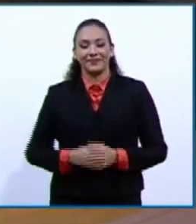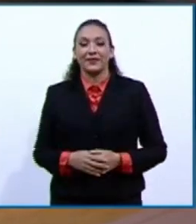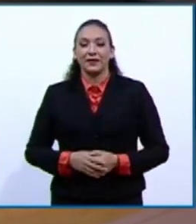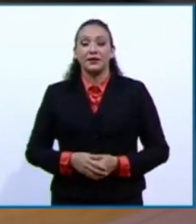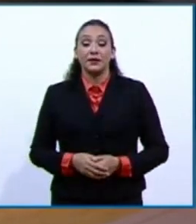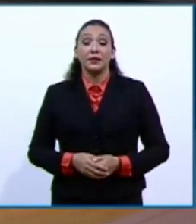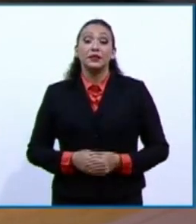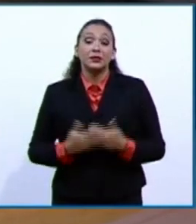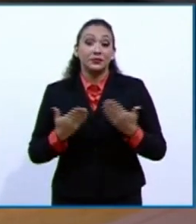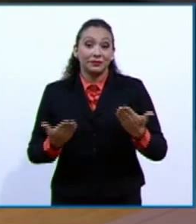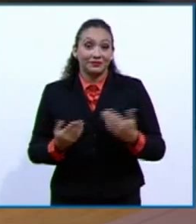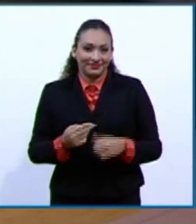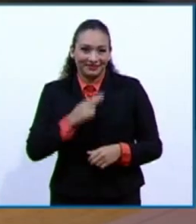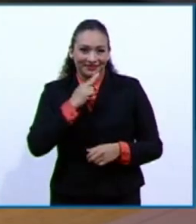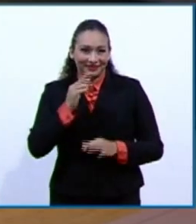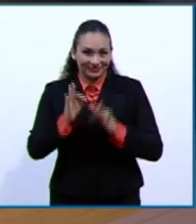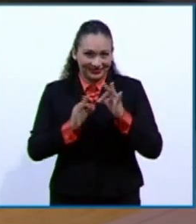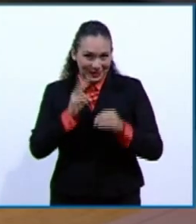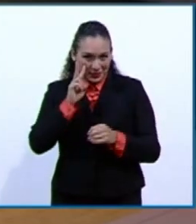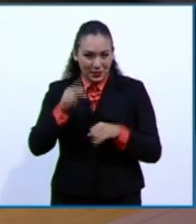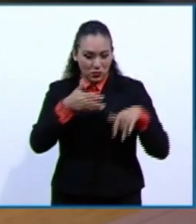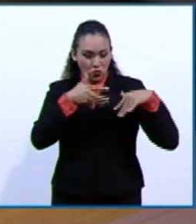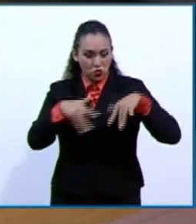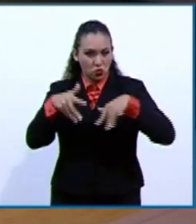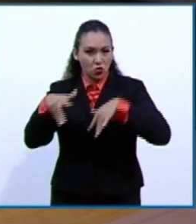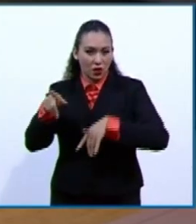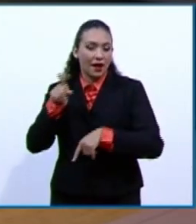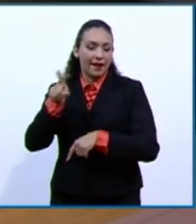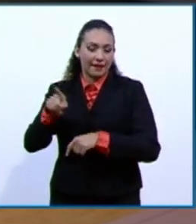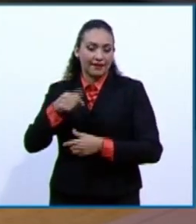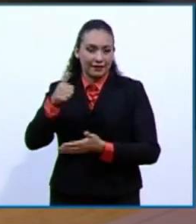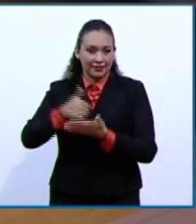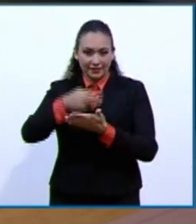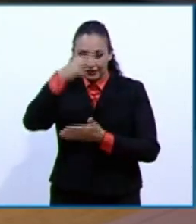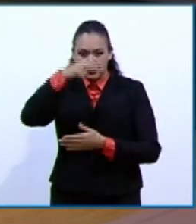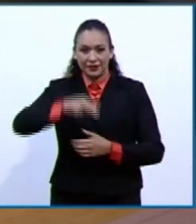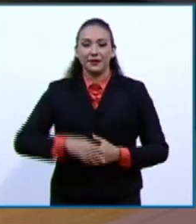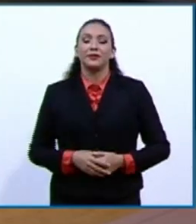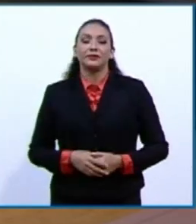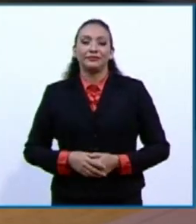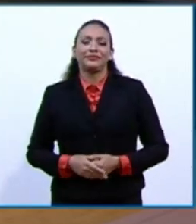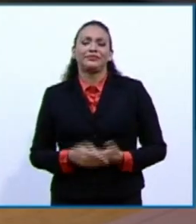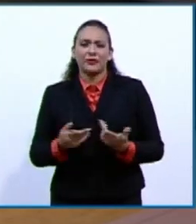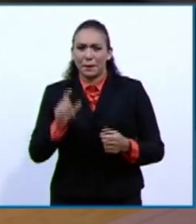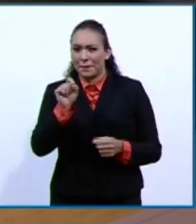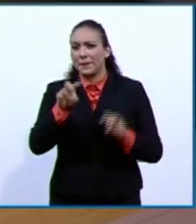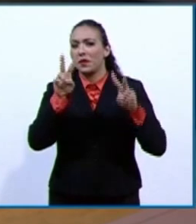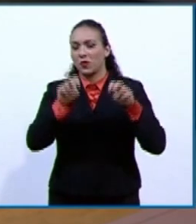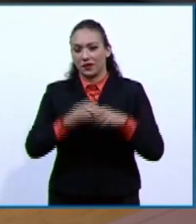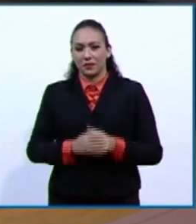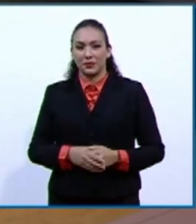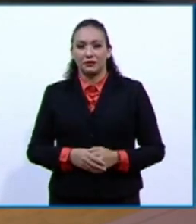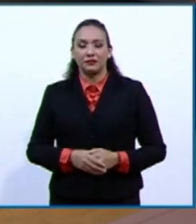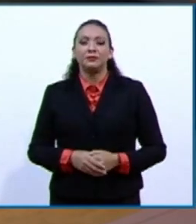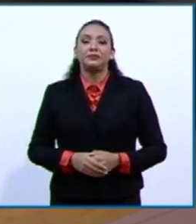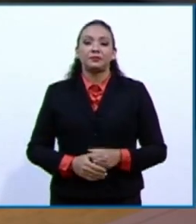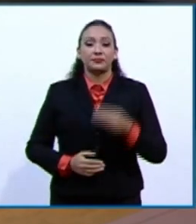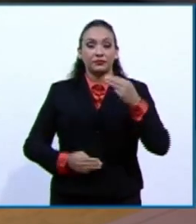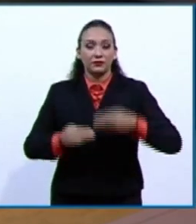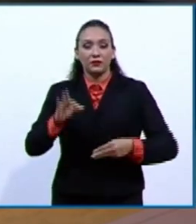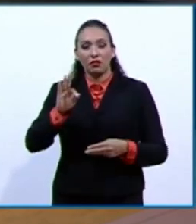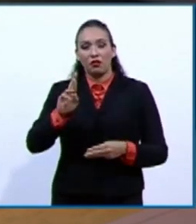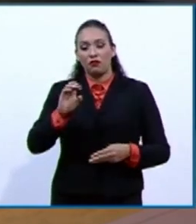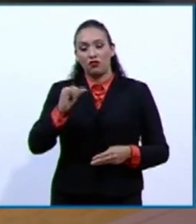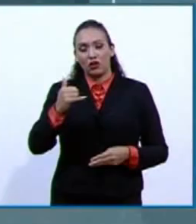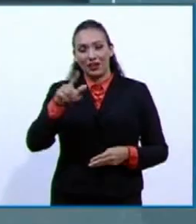tu reporte y ahí las movilizaciones que se realizan aquí en la Ciudad de México. Y sobre este tema, el magistrado de circuito Froilán